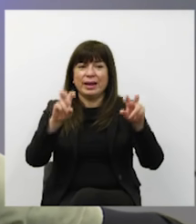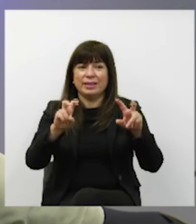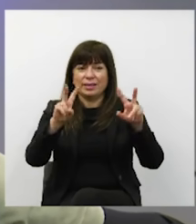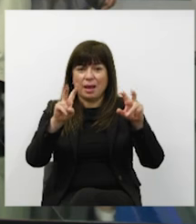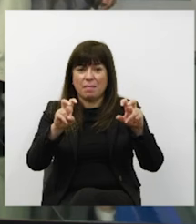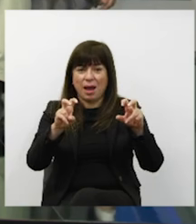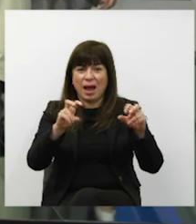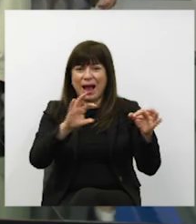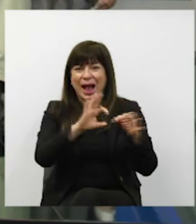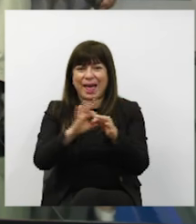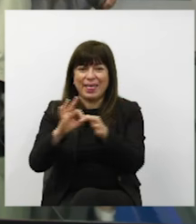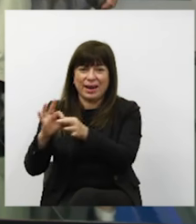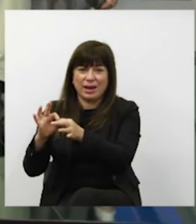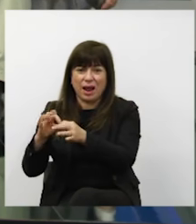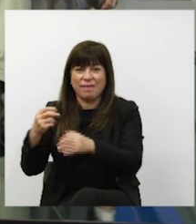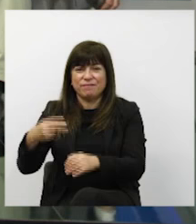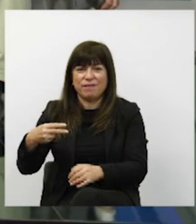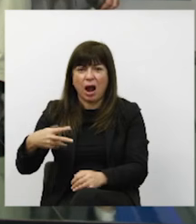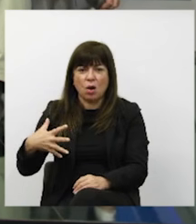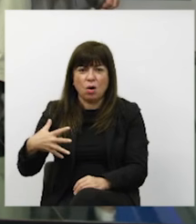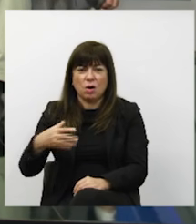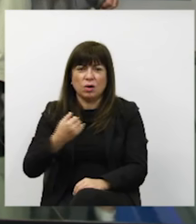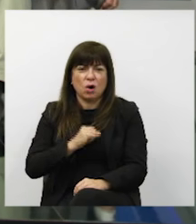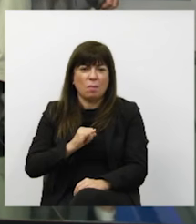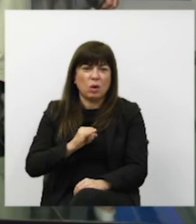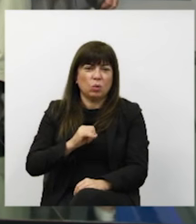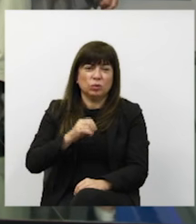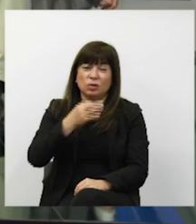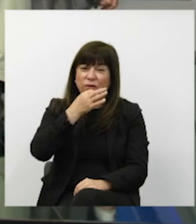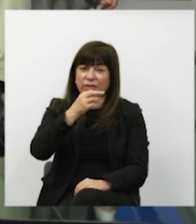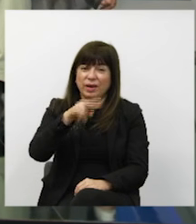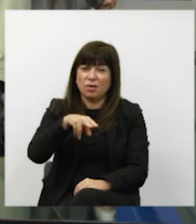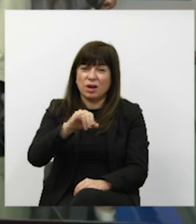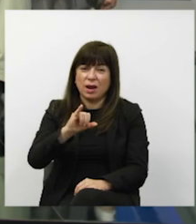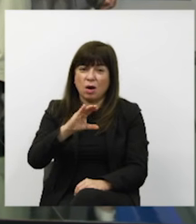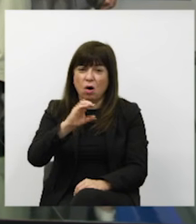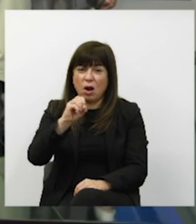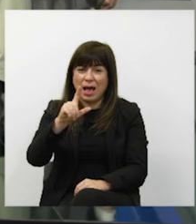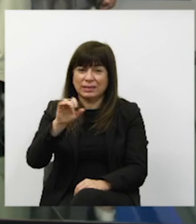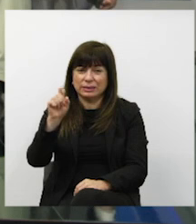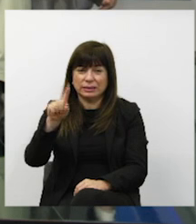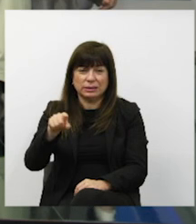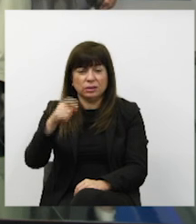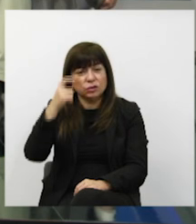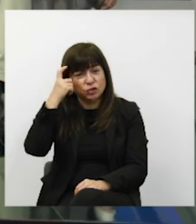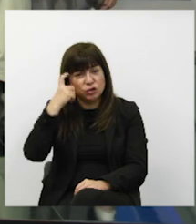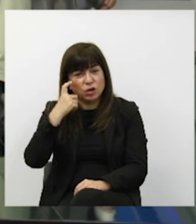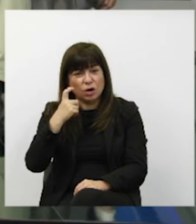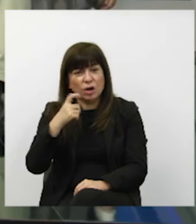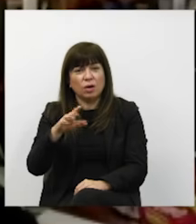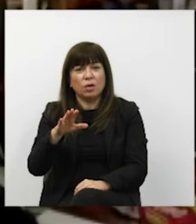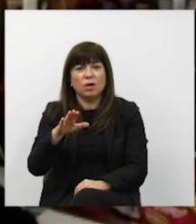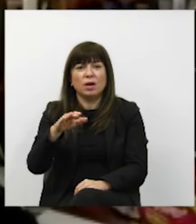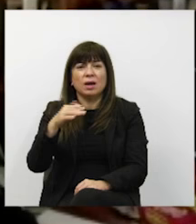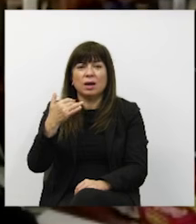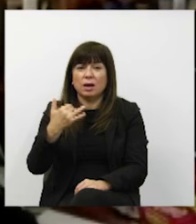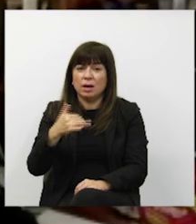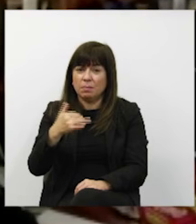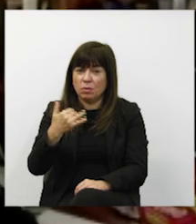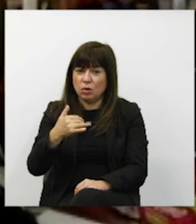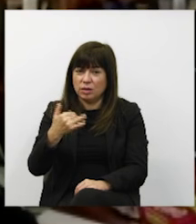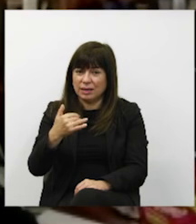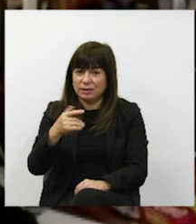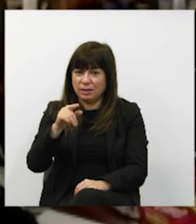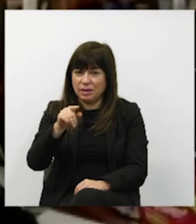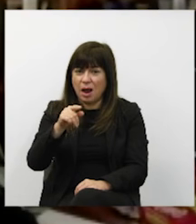Pero el tema de las cadenas de valor, a mí no me gustó lo que dijo Nicolás de que vamos a descender. Yo creo que uno no haciendo desciende, a uno